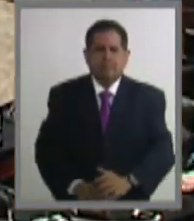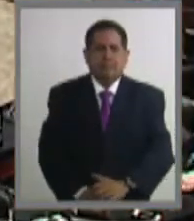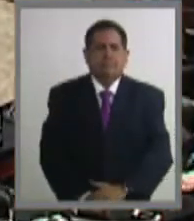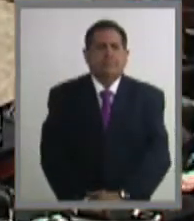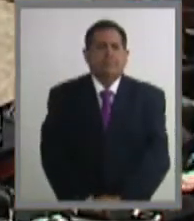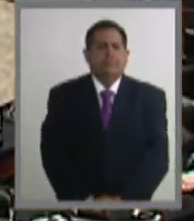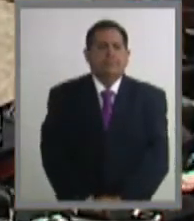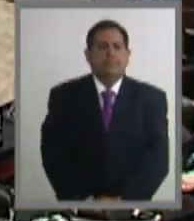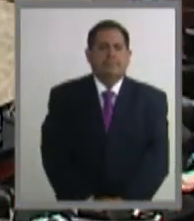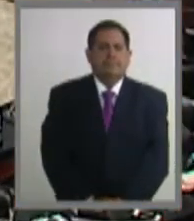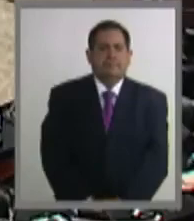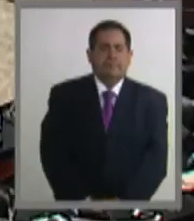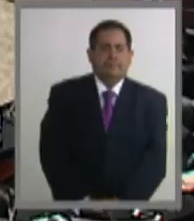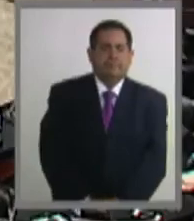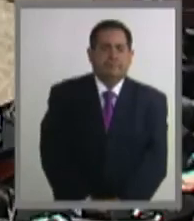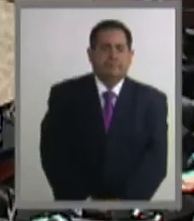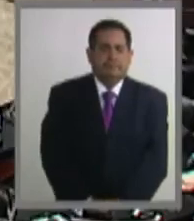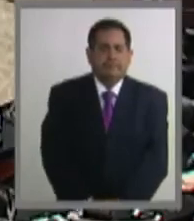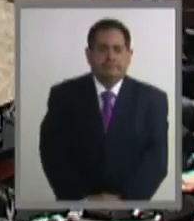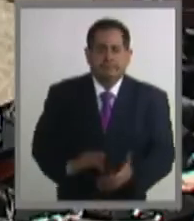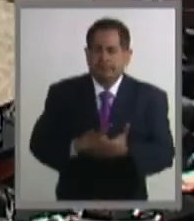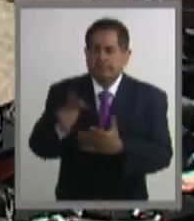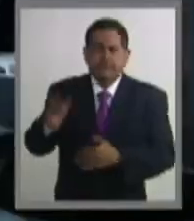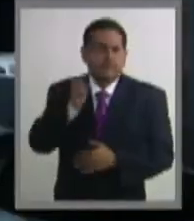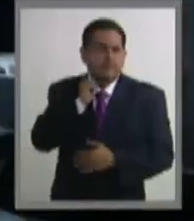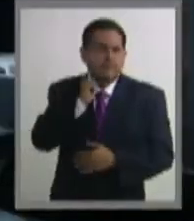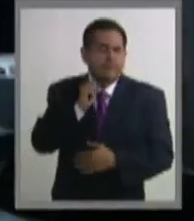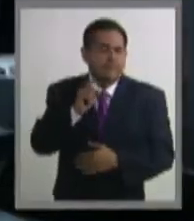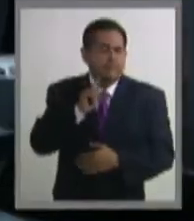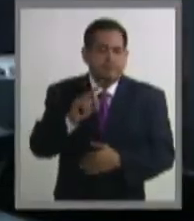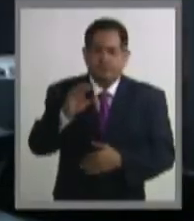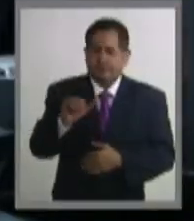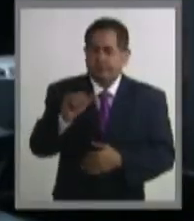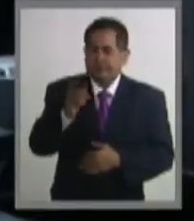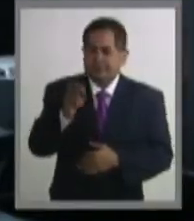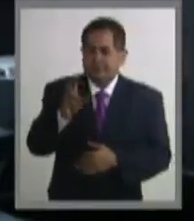Muchas gracias, senadora Calderón Hinojosa.